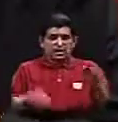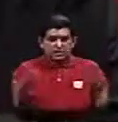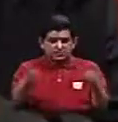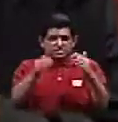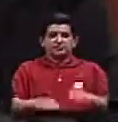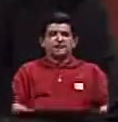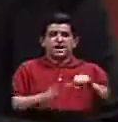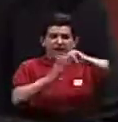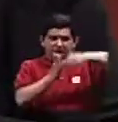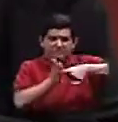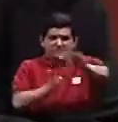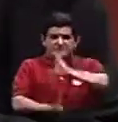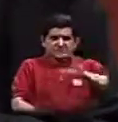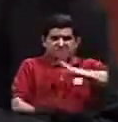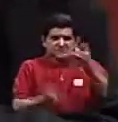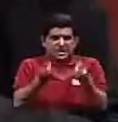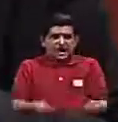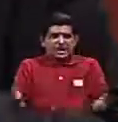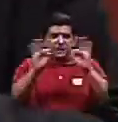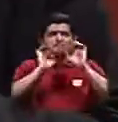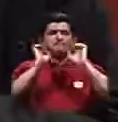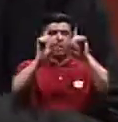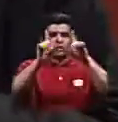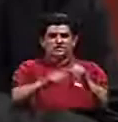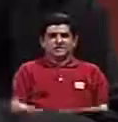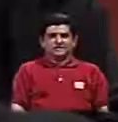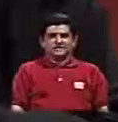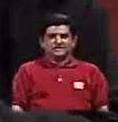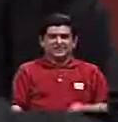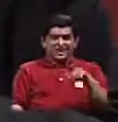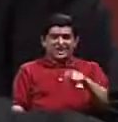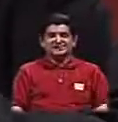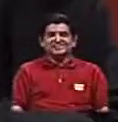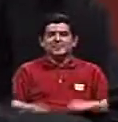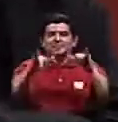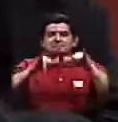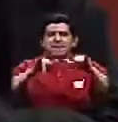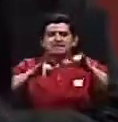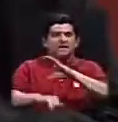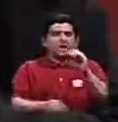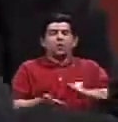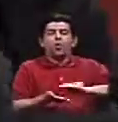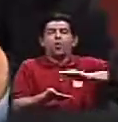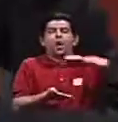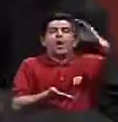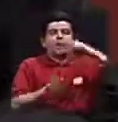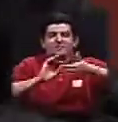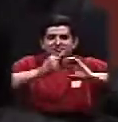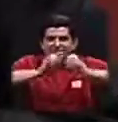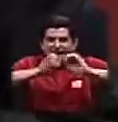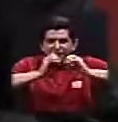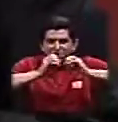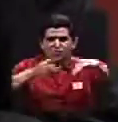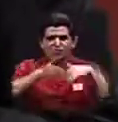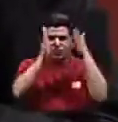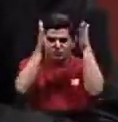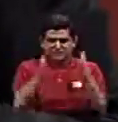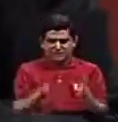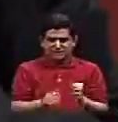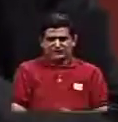énfasis en calidad y relevancia de la educación. Ese aumento de la cantidad de